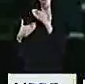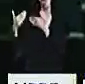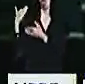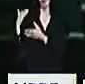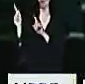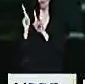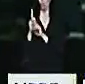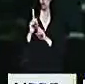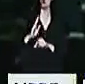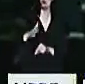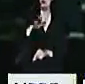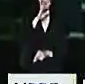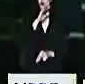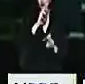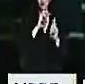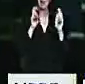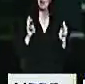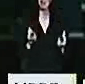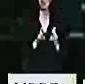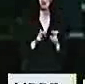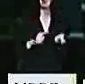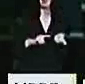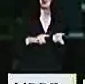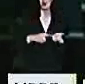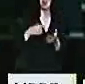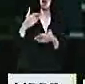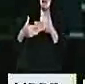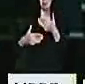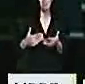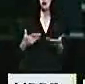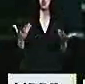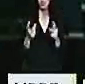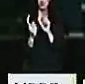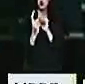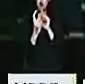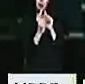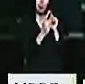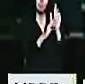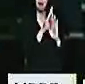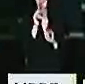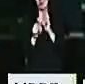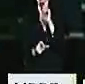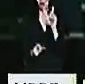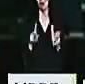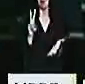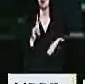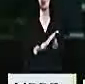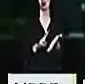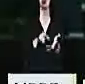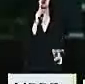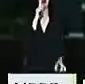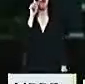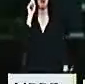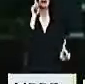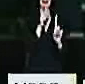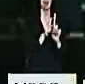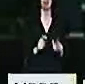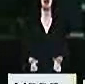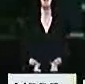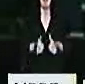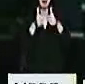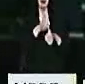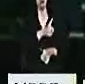uso de plataformas tecnológicas, sino que avanzar sobre ellas para cómo conectar más con la gente y que realmente tengan un propósito que sea para el